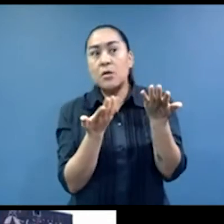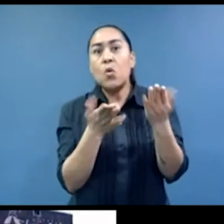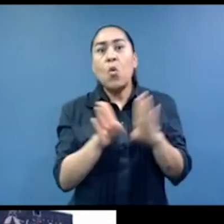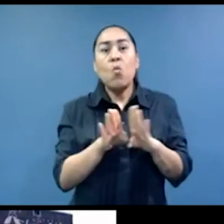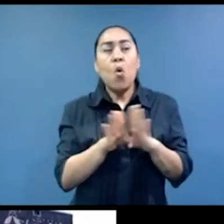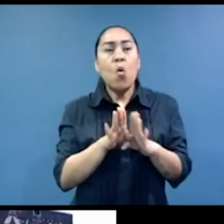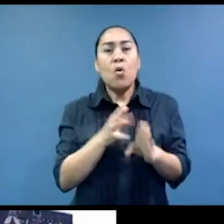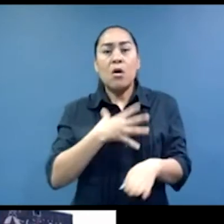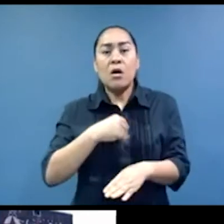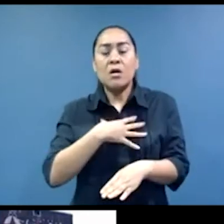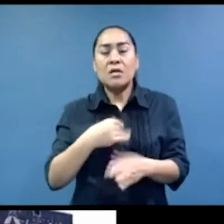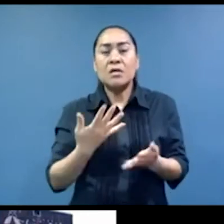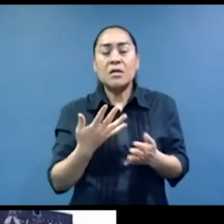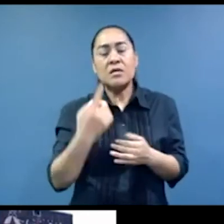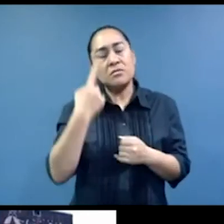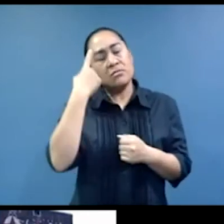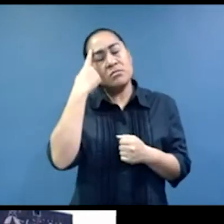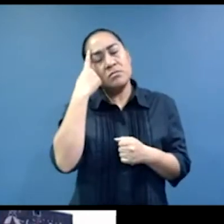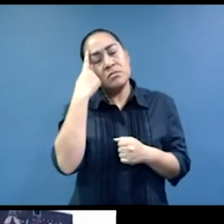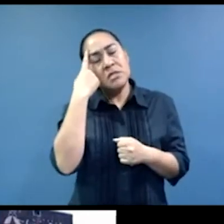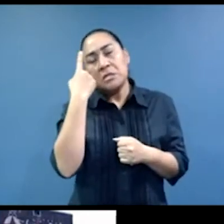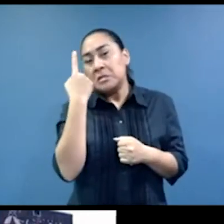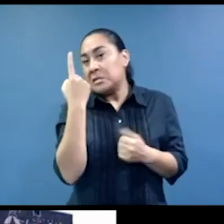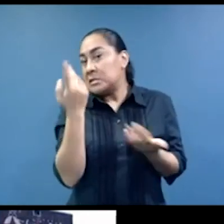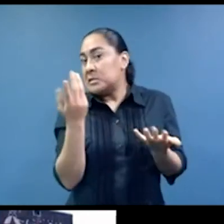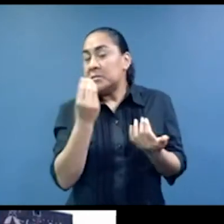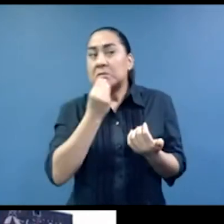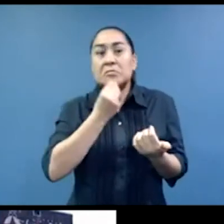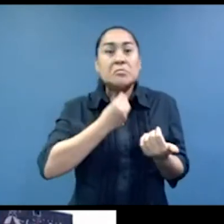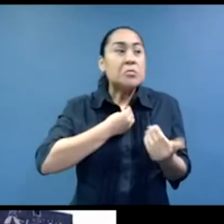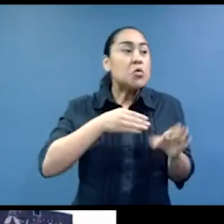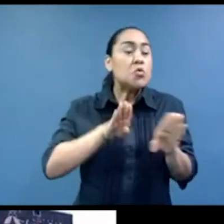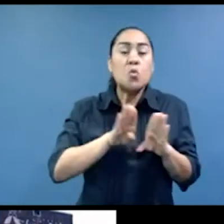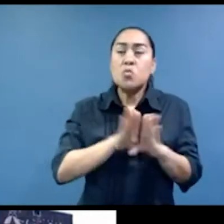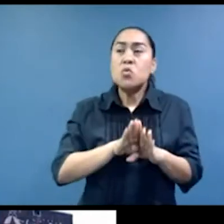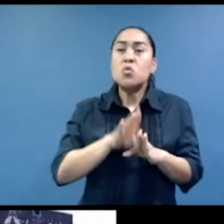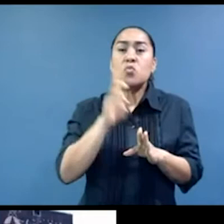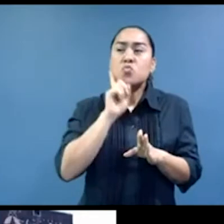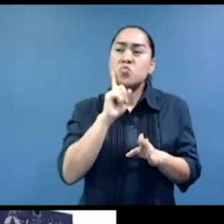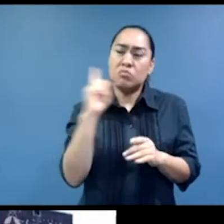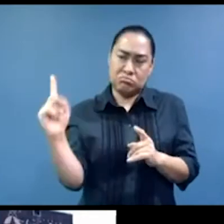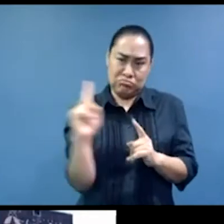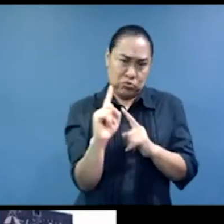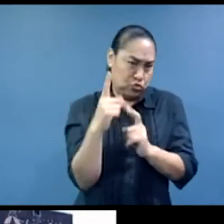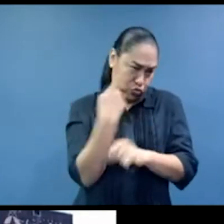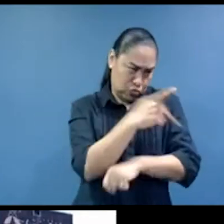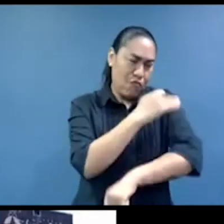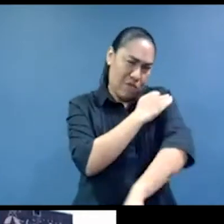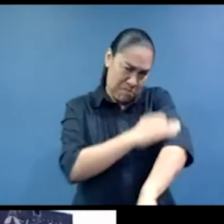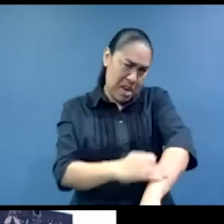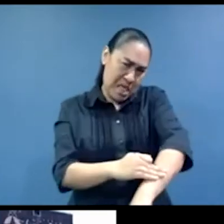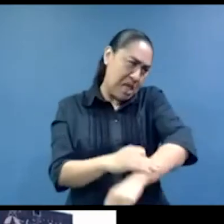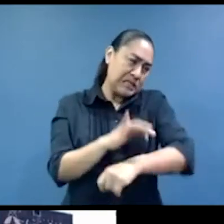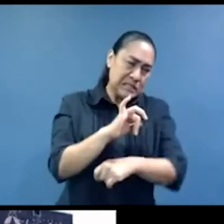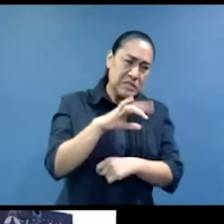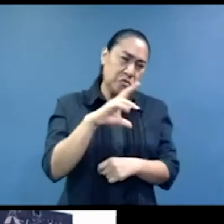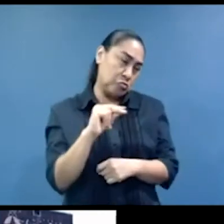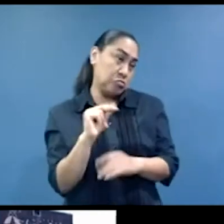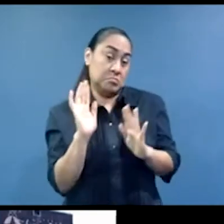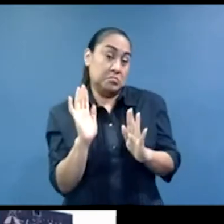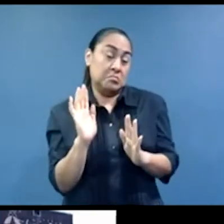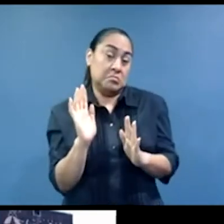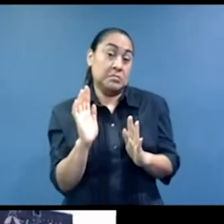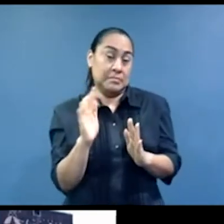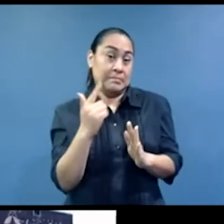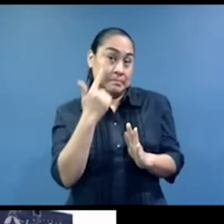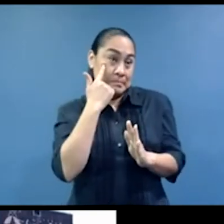solución con la que tendría a utilizar una mujer, que puede ser de su familia o no, digo, a mí ahí sí creo que tenemos que poner